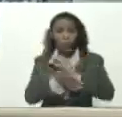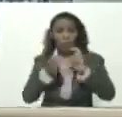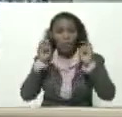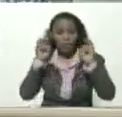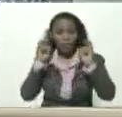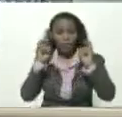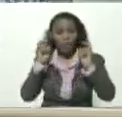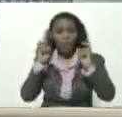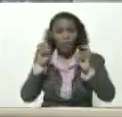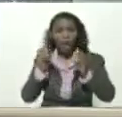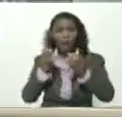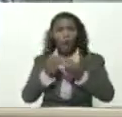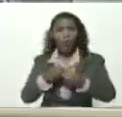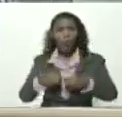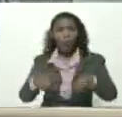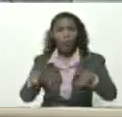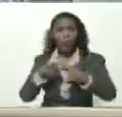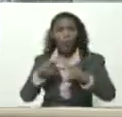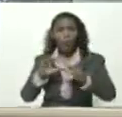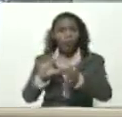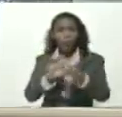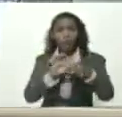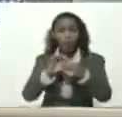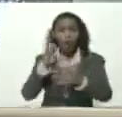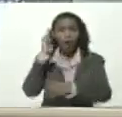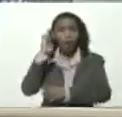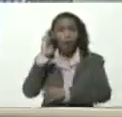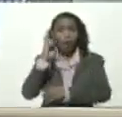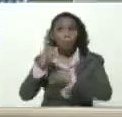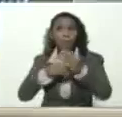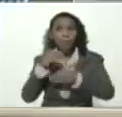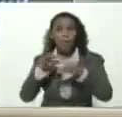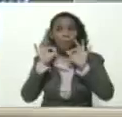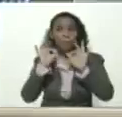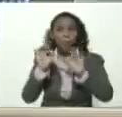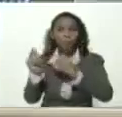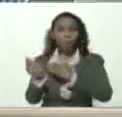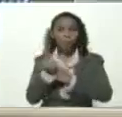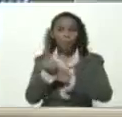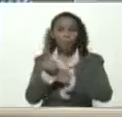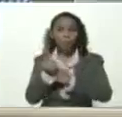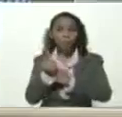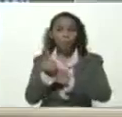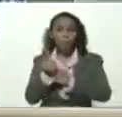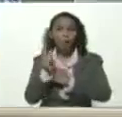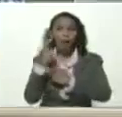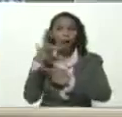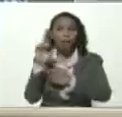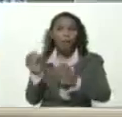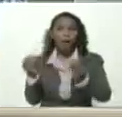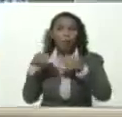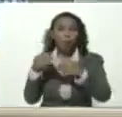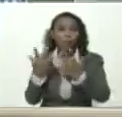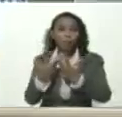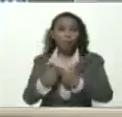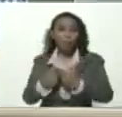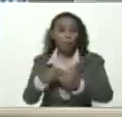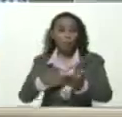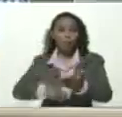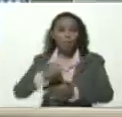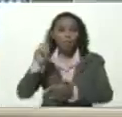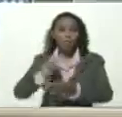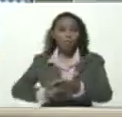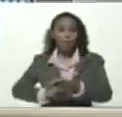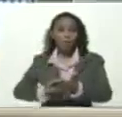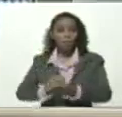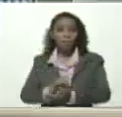de la Unión Europea, que fue la me hicieron la pregunta específica, tenemos un acuerdo administrativo firmado,